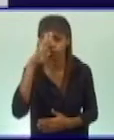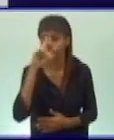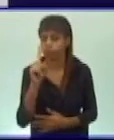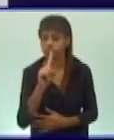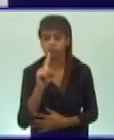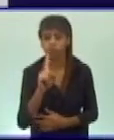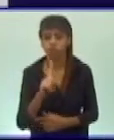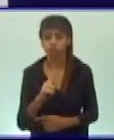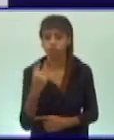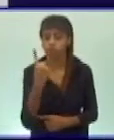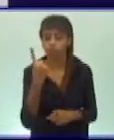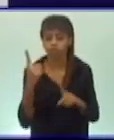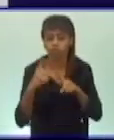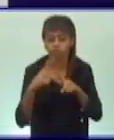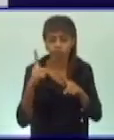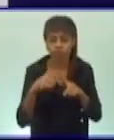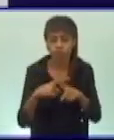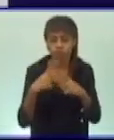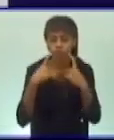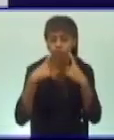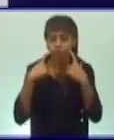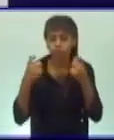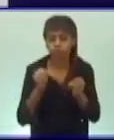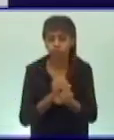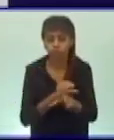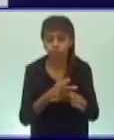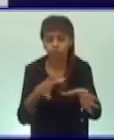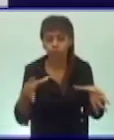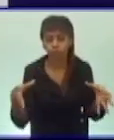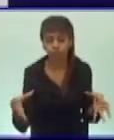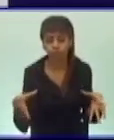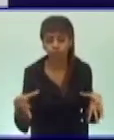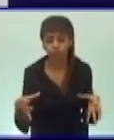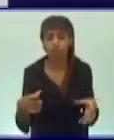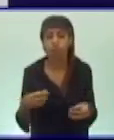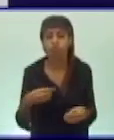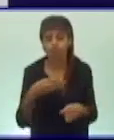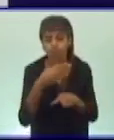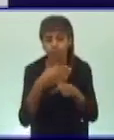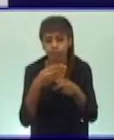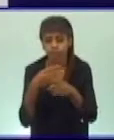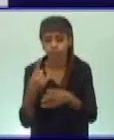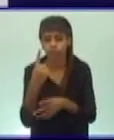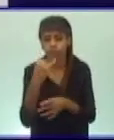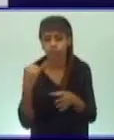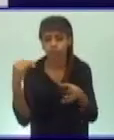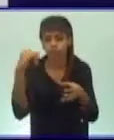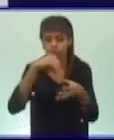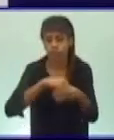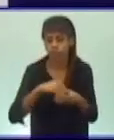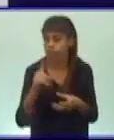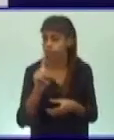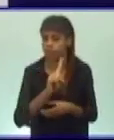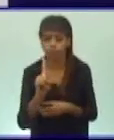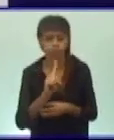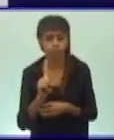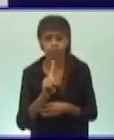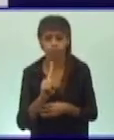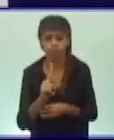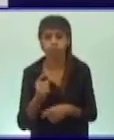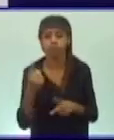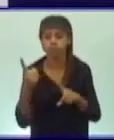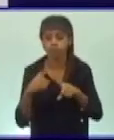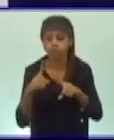solo como una tarea de grandes masas vertebradas en una institución, sino como las